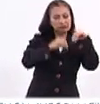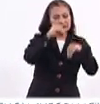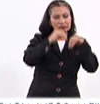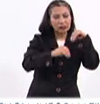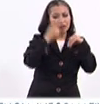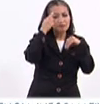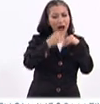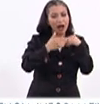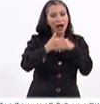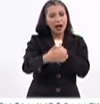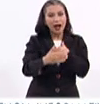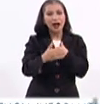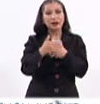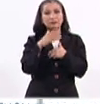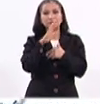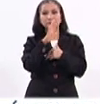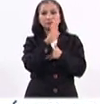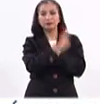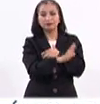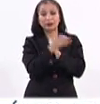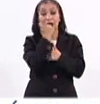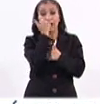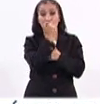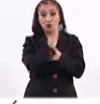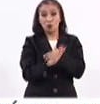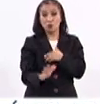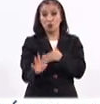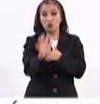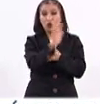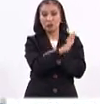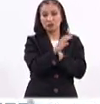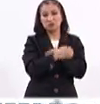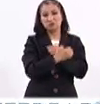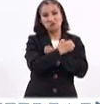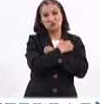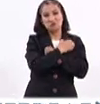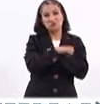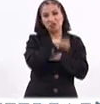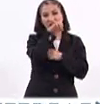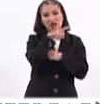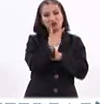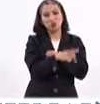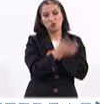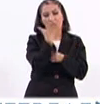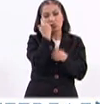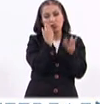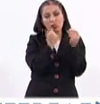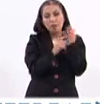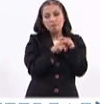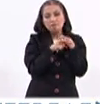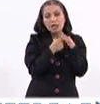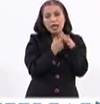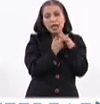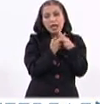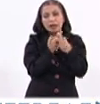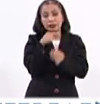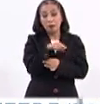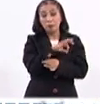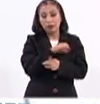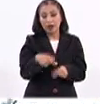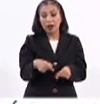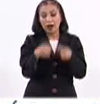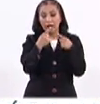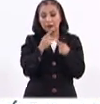precisamente para que los estudiantes, sobre todo en edades en donde tienen su formación básica, pues